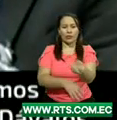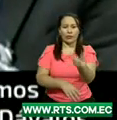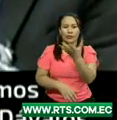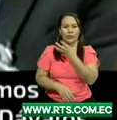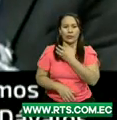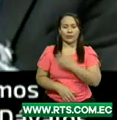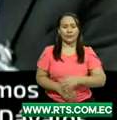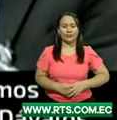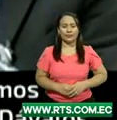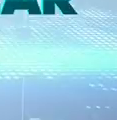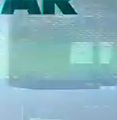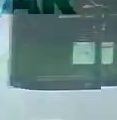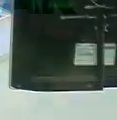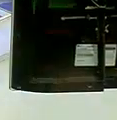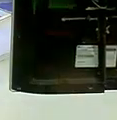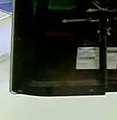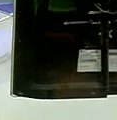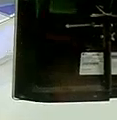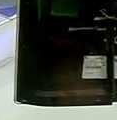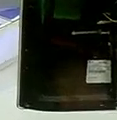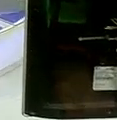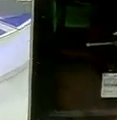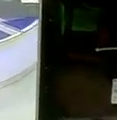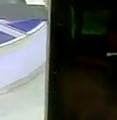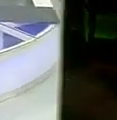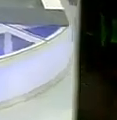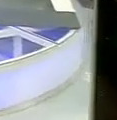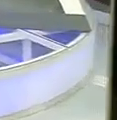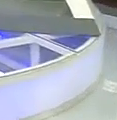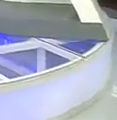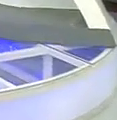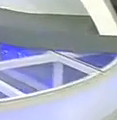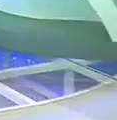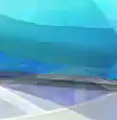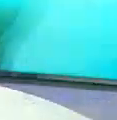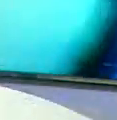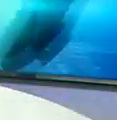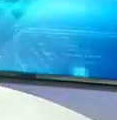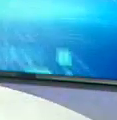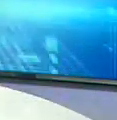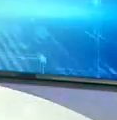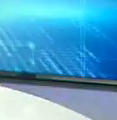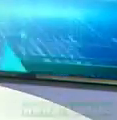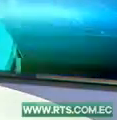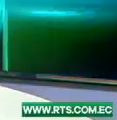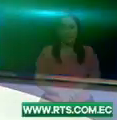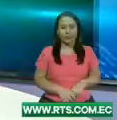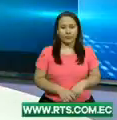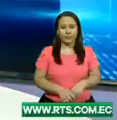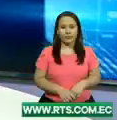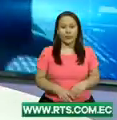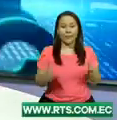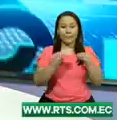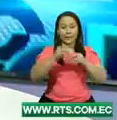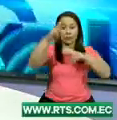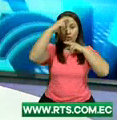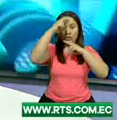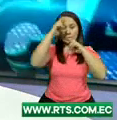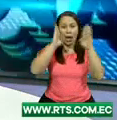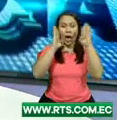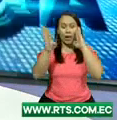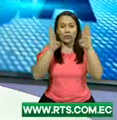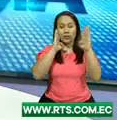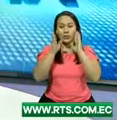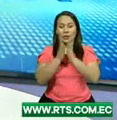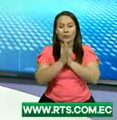héctor romer i ya estamos de regreso con más noticias y presten mucha atención